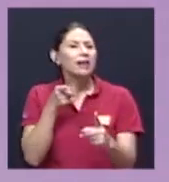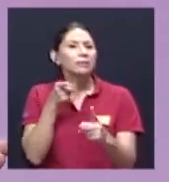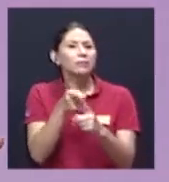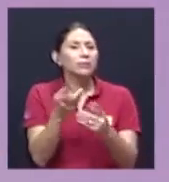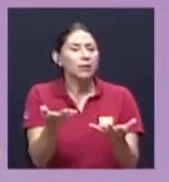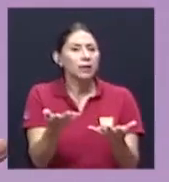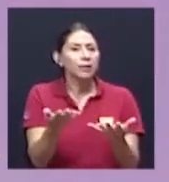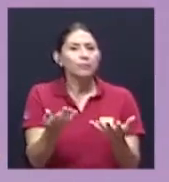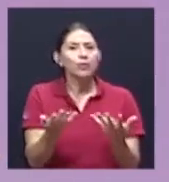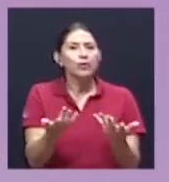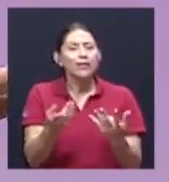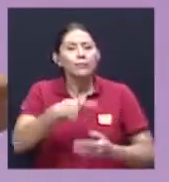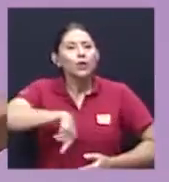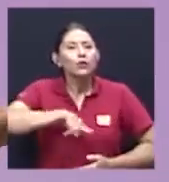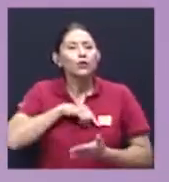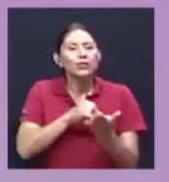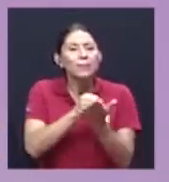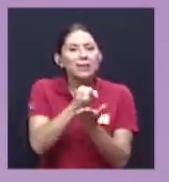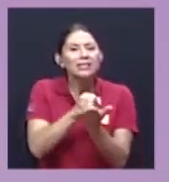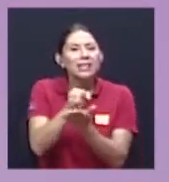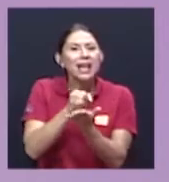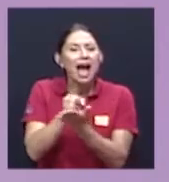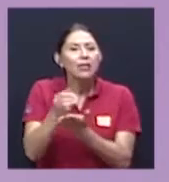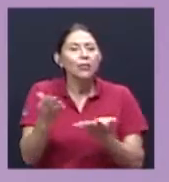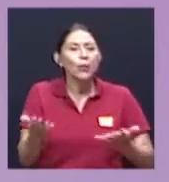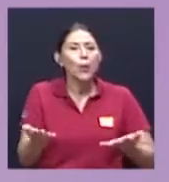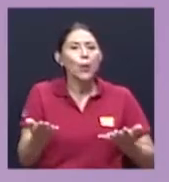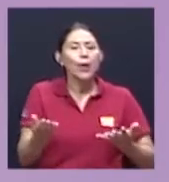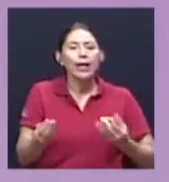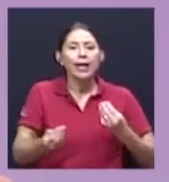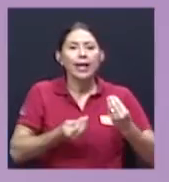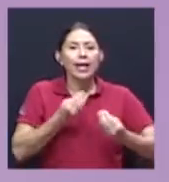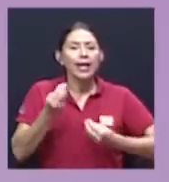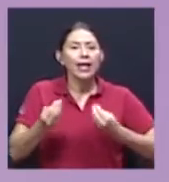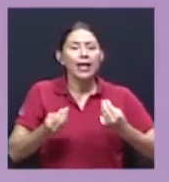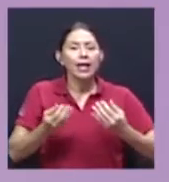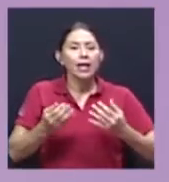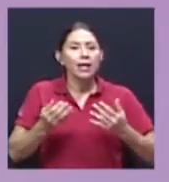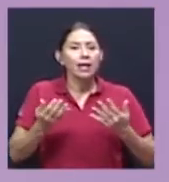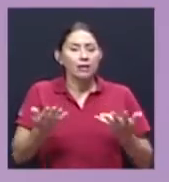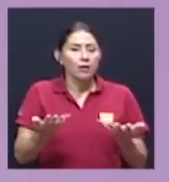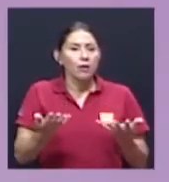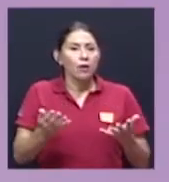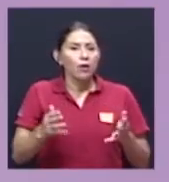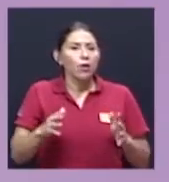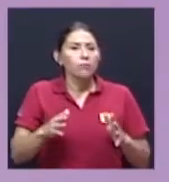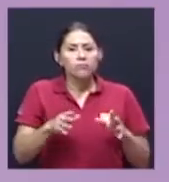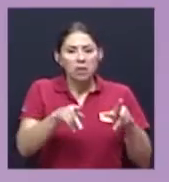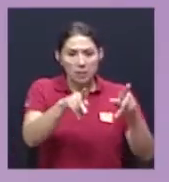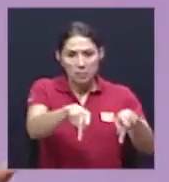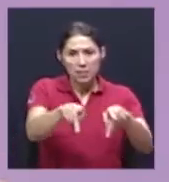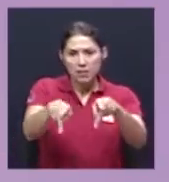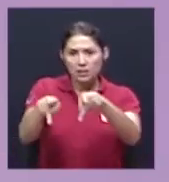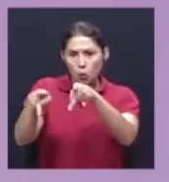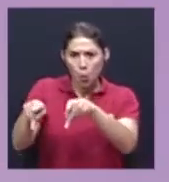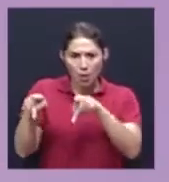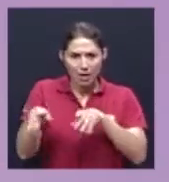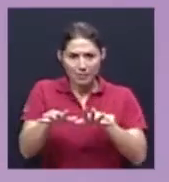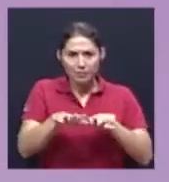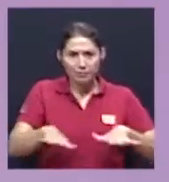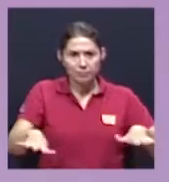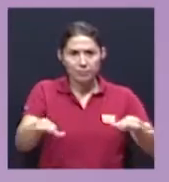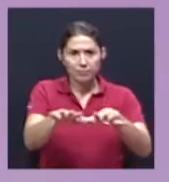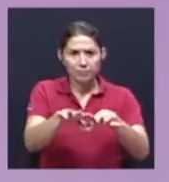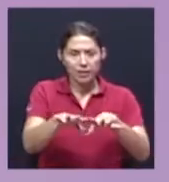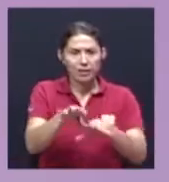nosotros lo que estamos investigando es cómo se está percibiendo desde las personas desde la realidad de